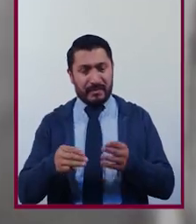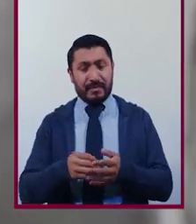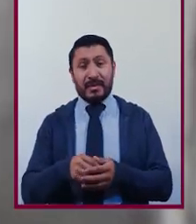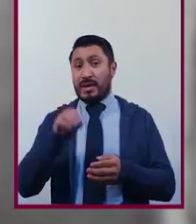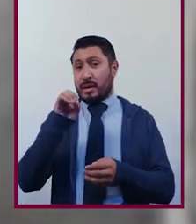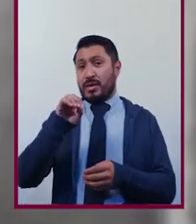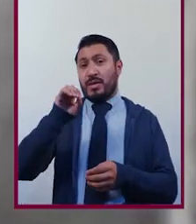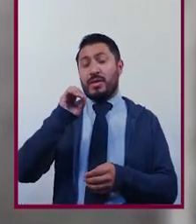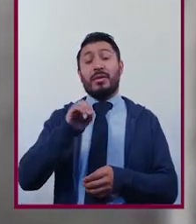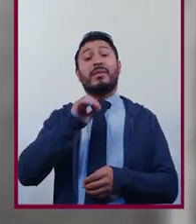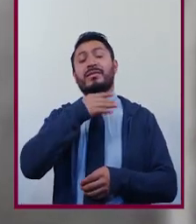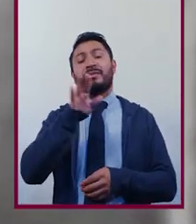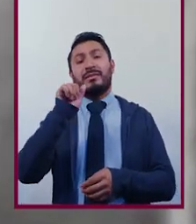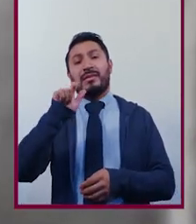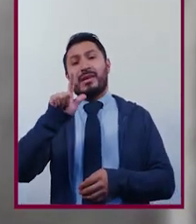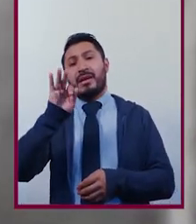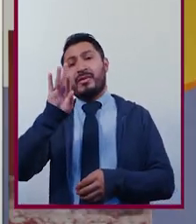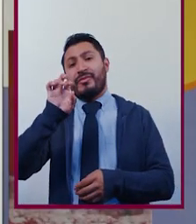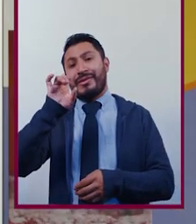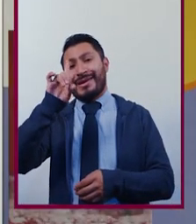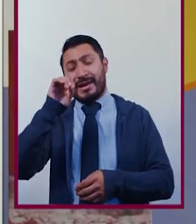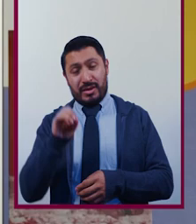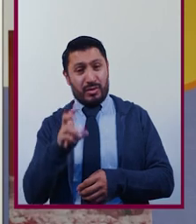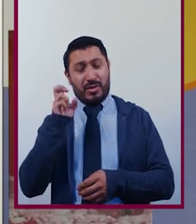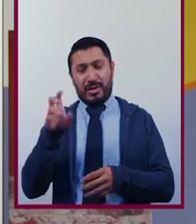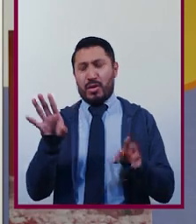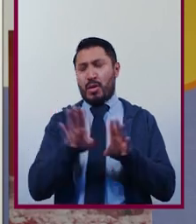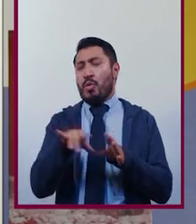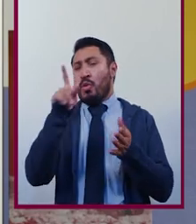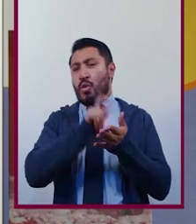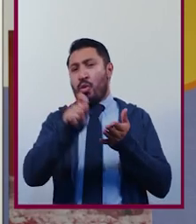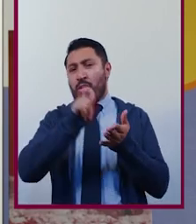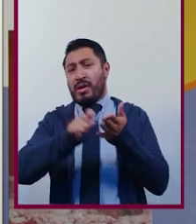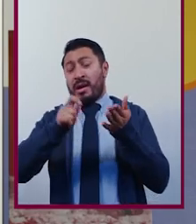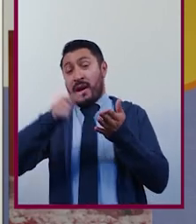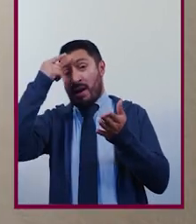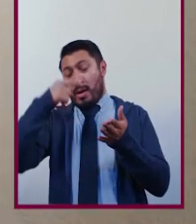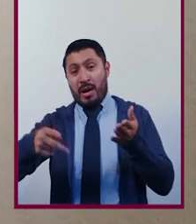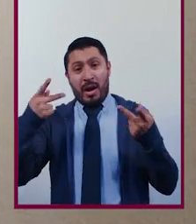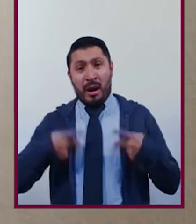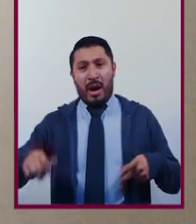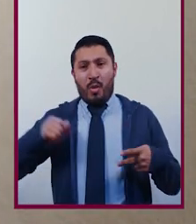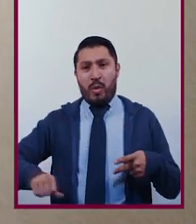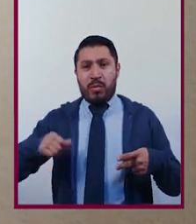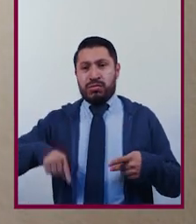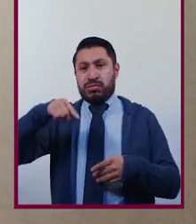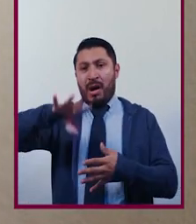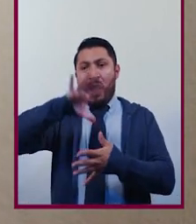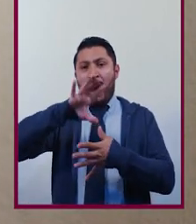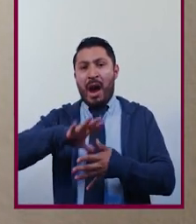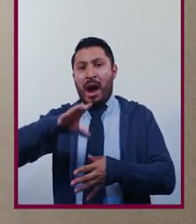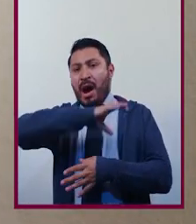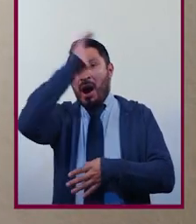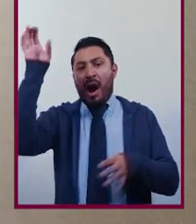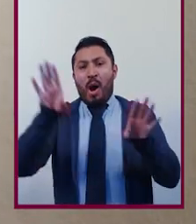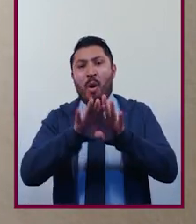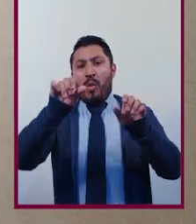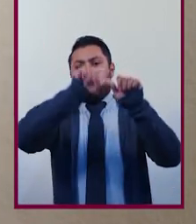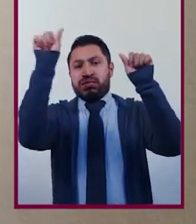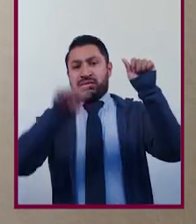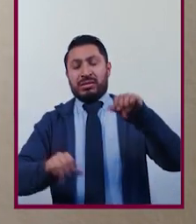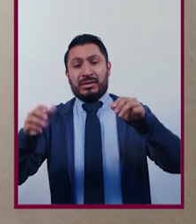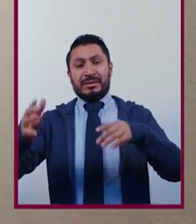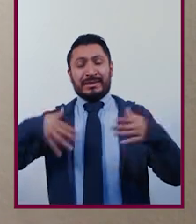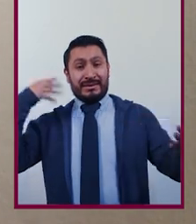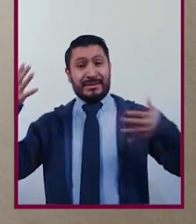O Alfredo López Austin, quien poéticamente apunta que para los antiguos mesoamericanos el cielo era un arte, la